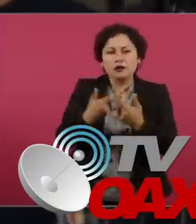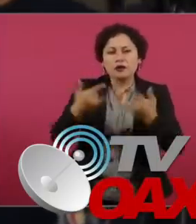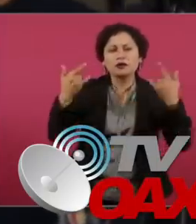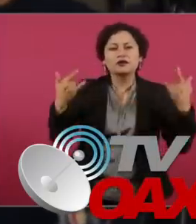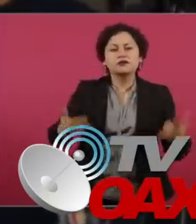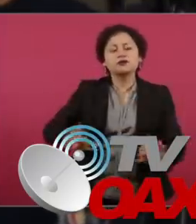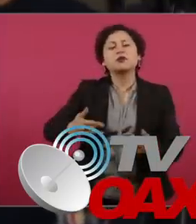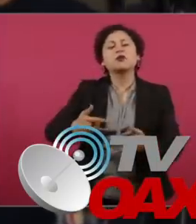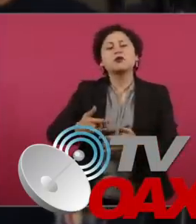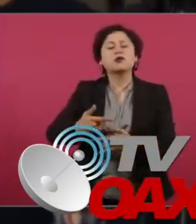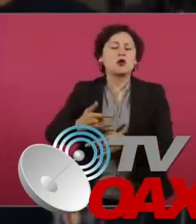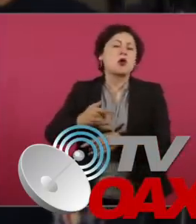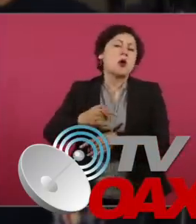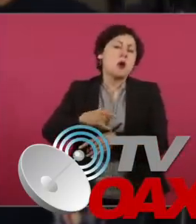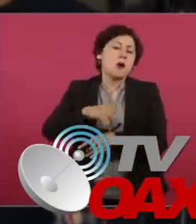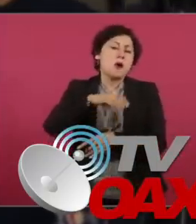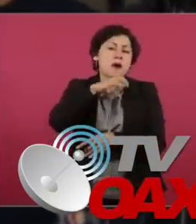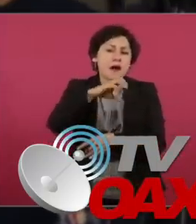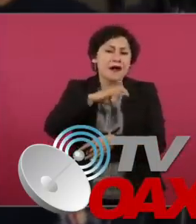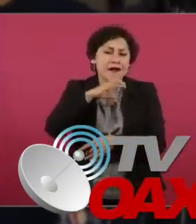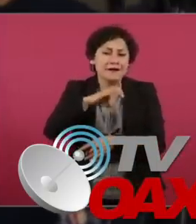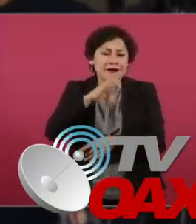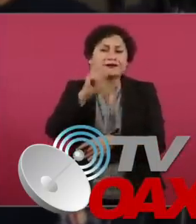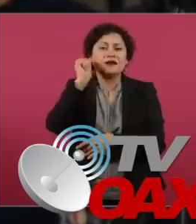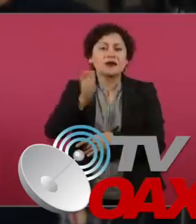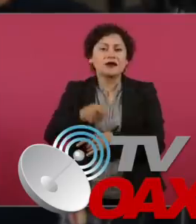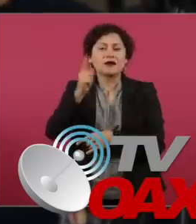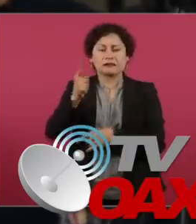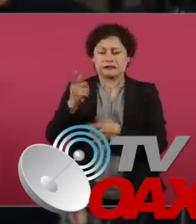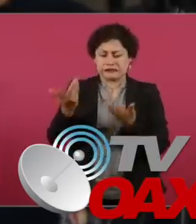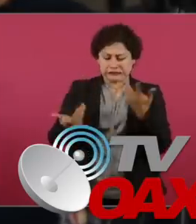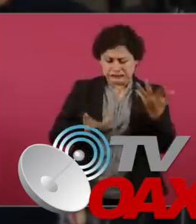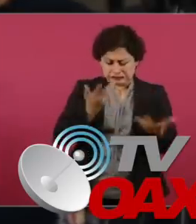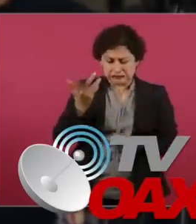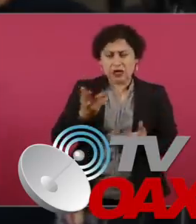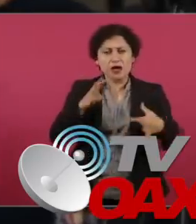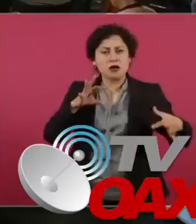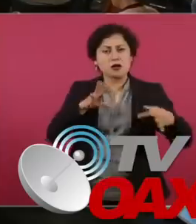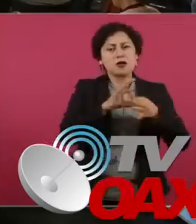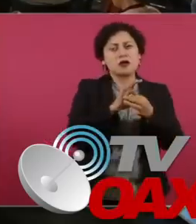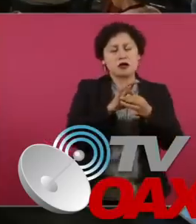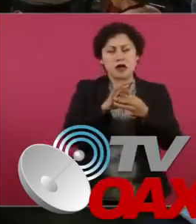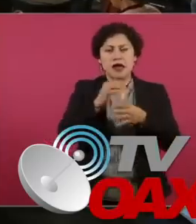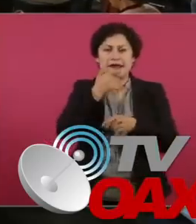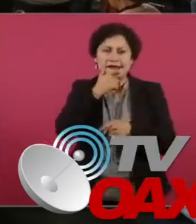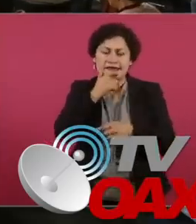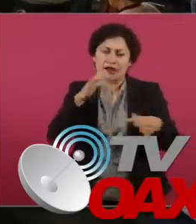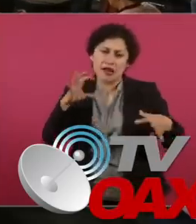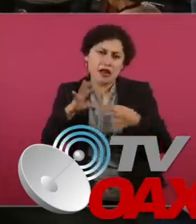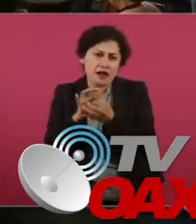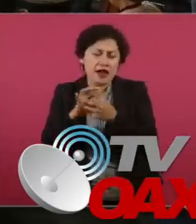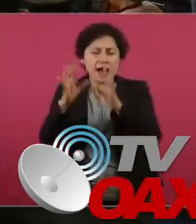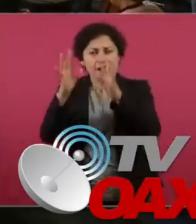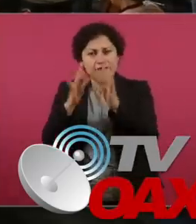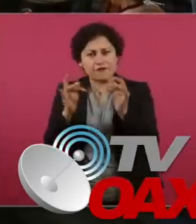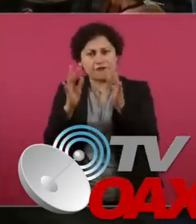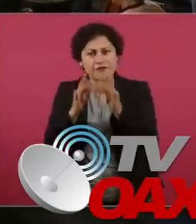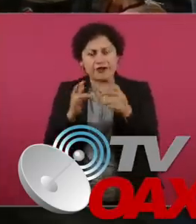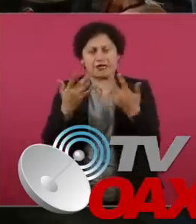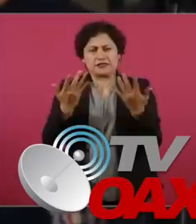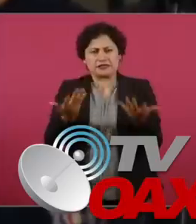mucho la economía de Estados Unidos, se alió con Inglaterra, se alió con Francia. ¿Cuál es su visión en este quinto informe de